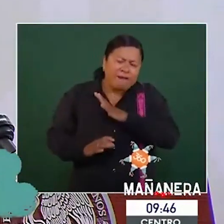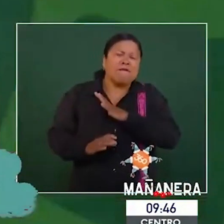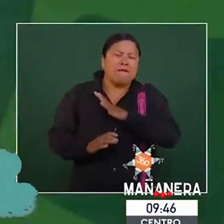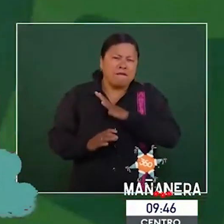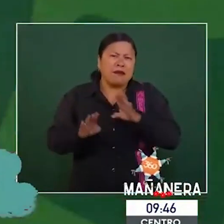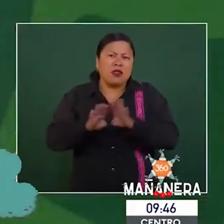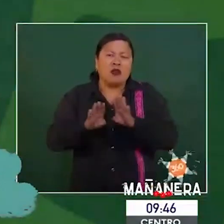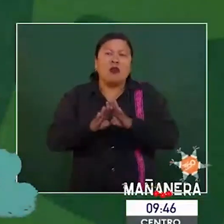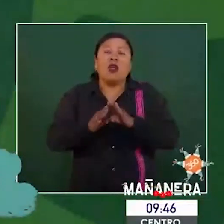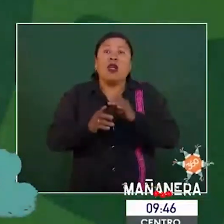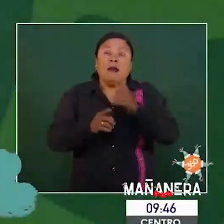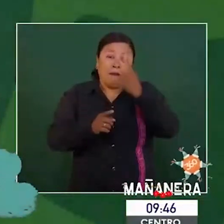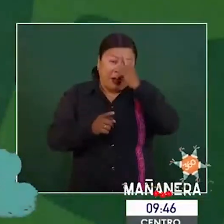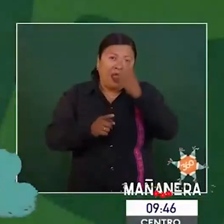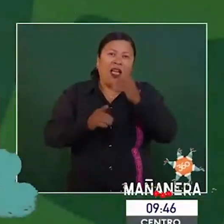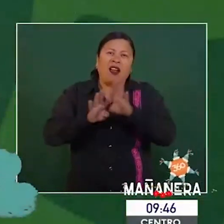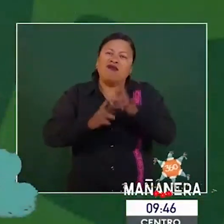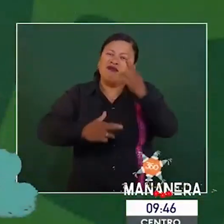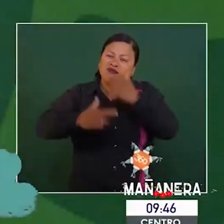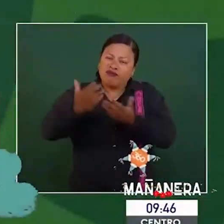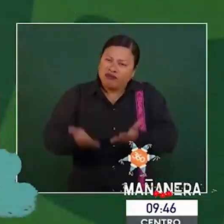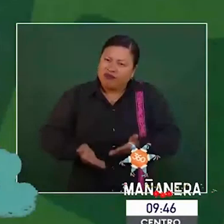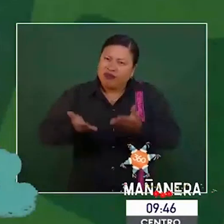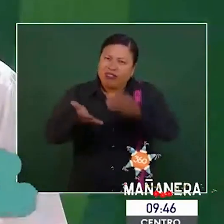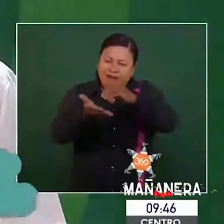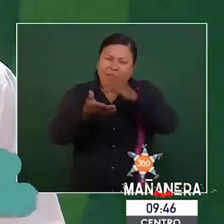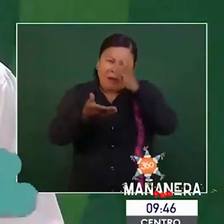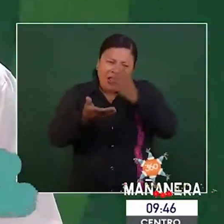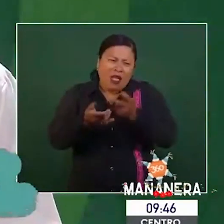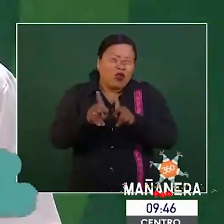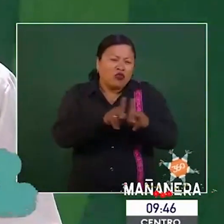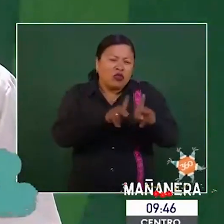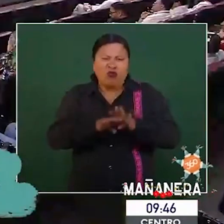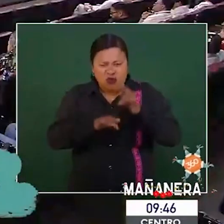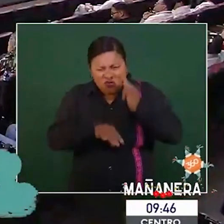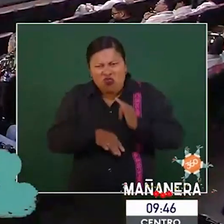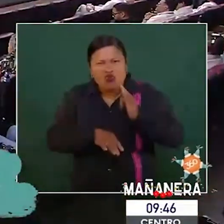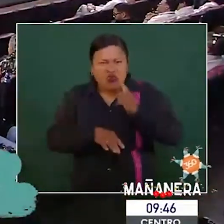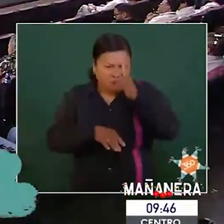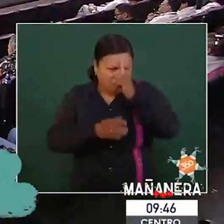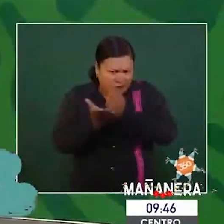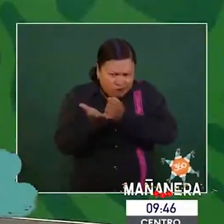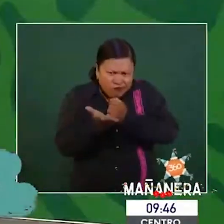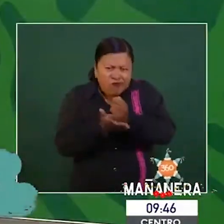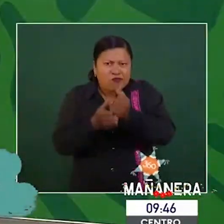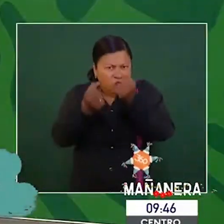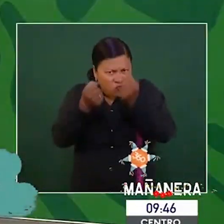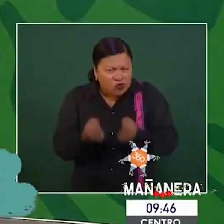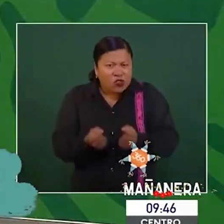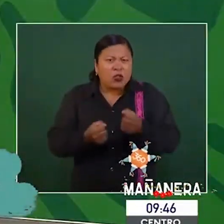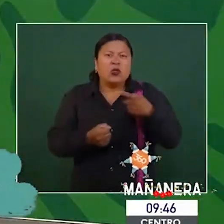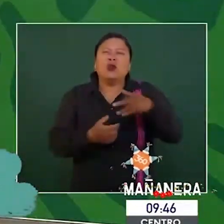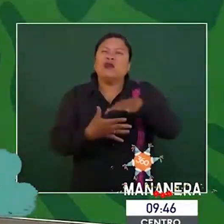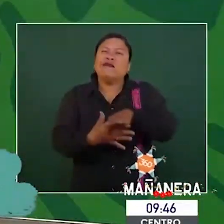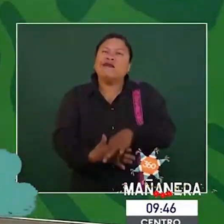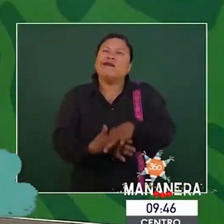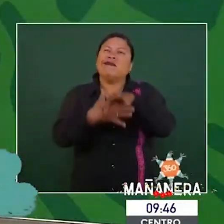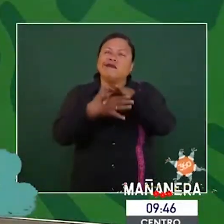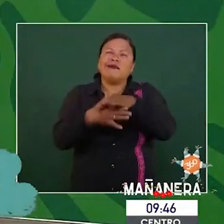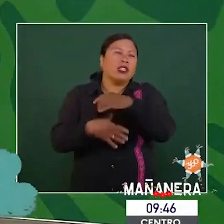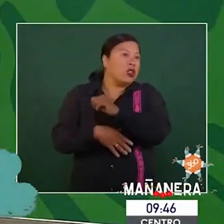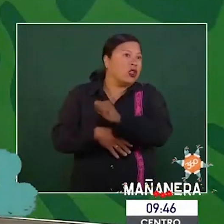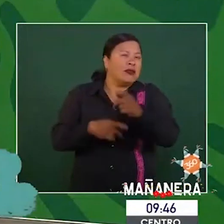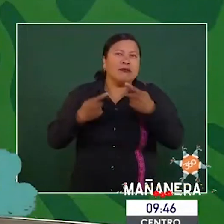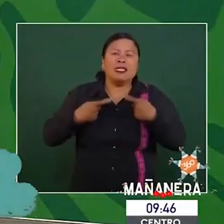de reivindicación histórica de nuestros pueblos y comunidades. Usted ha hecho posible lo que